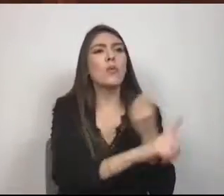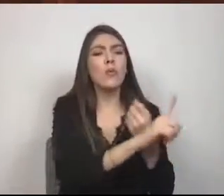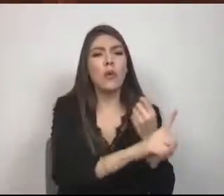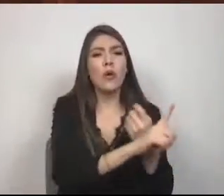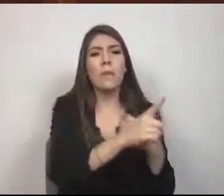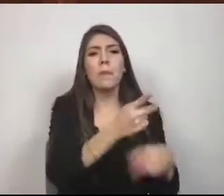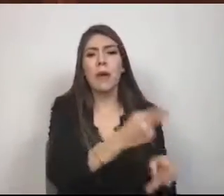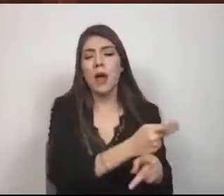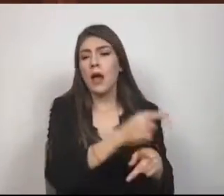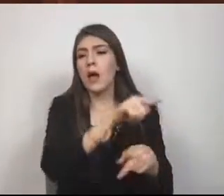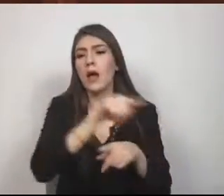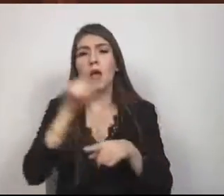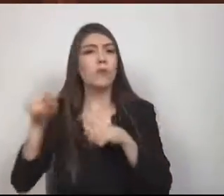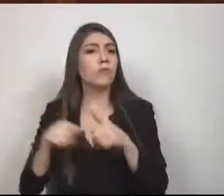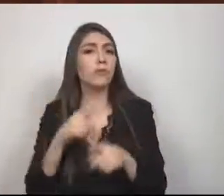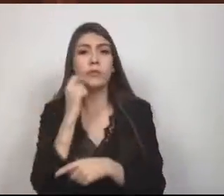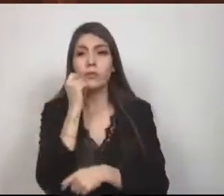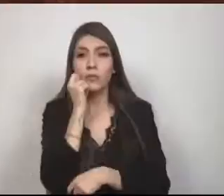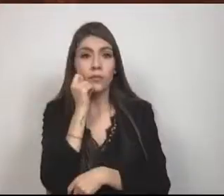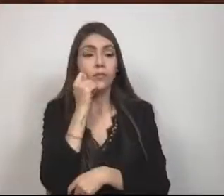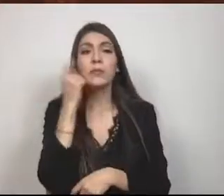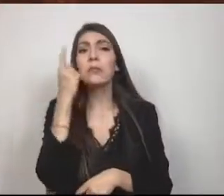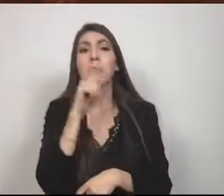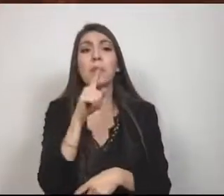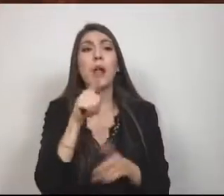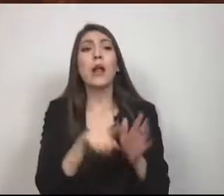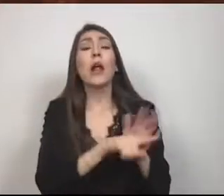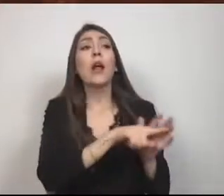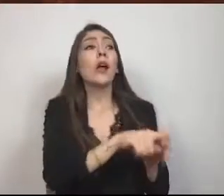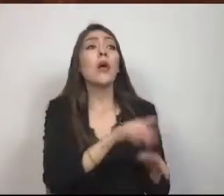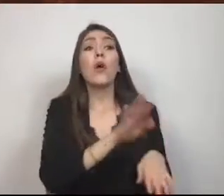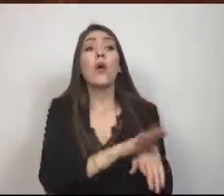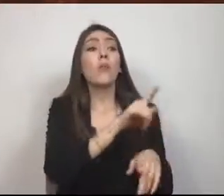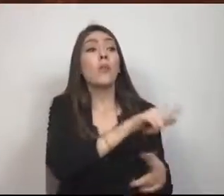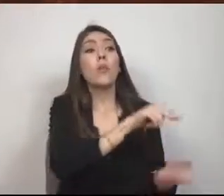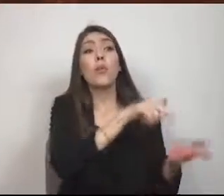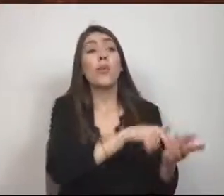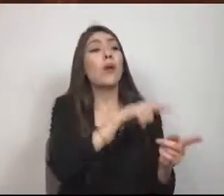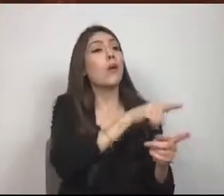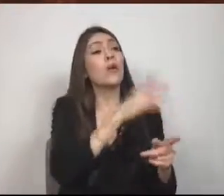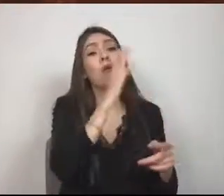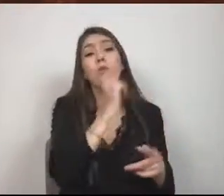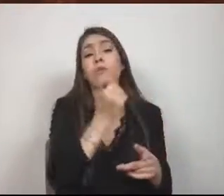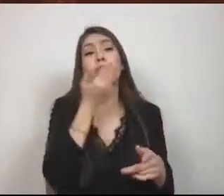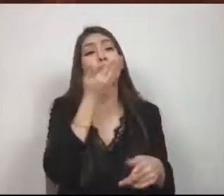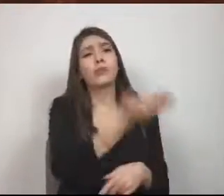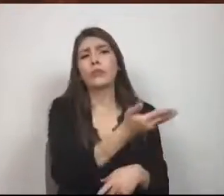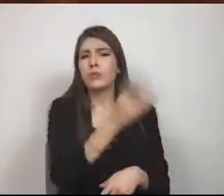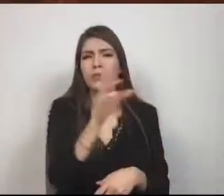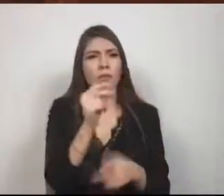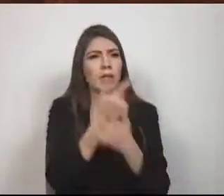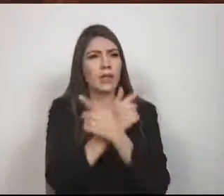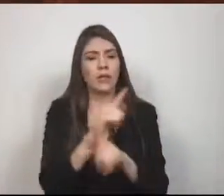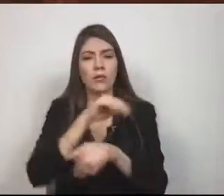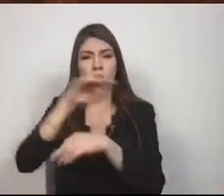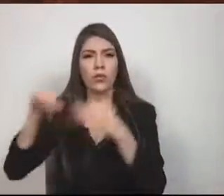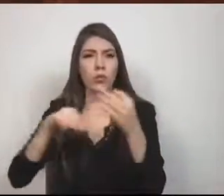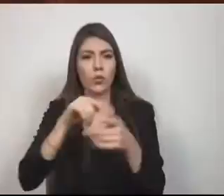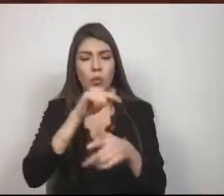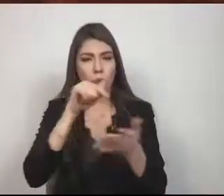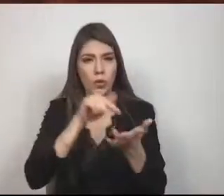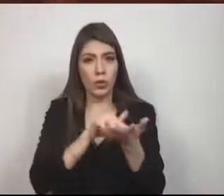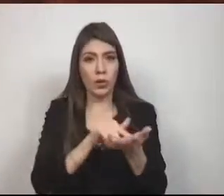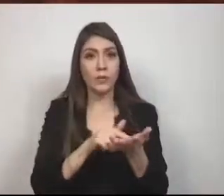usada como excusa para no recibir la solicitud. En este rubro se dotan las autoridades